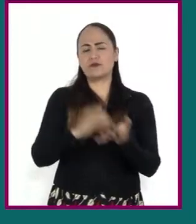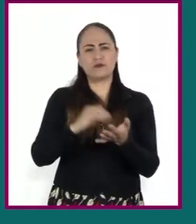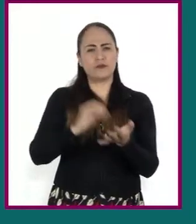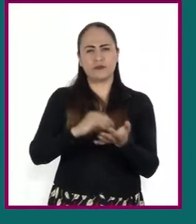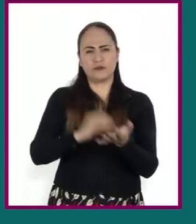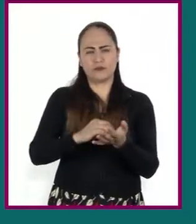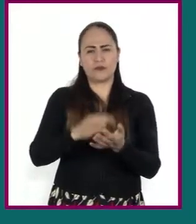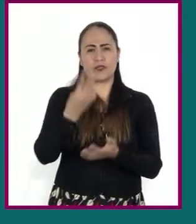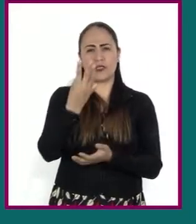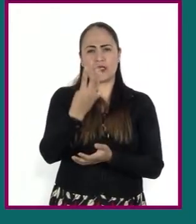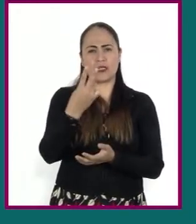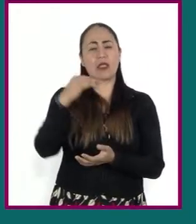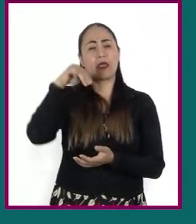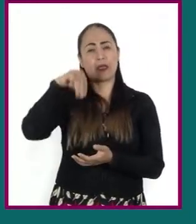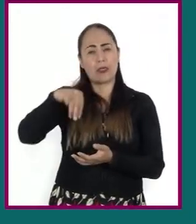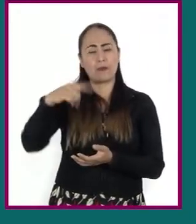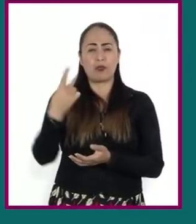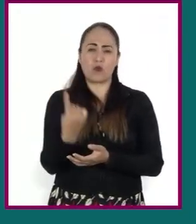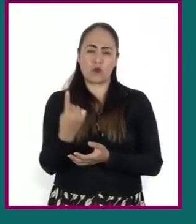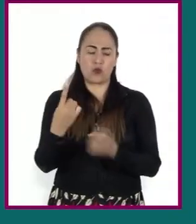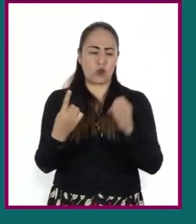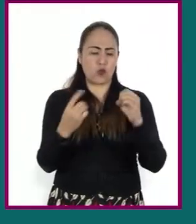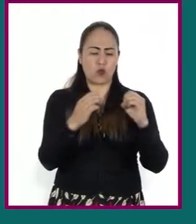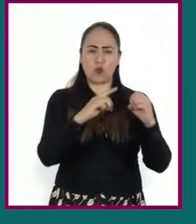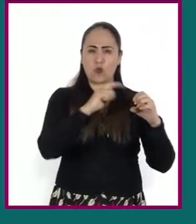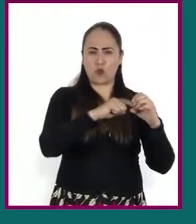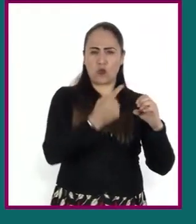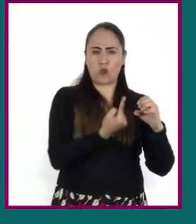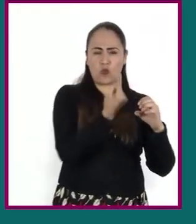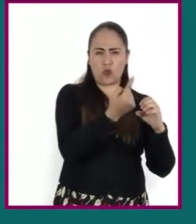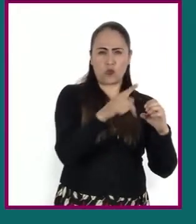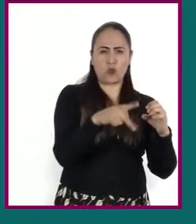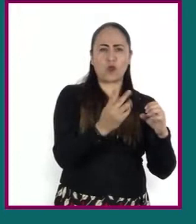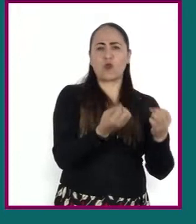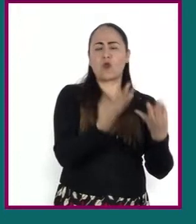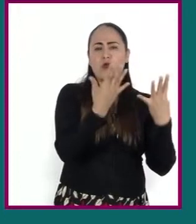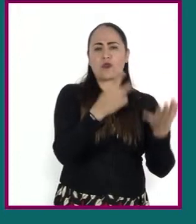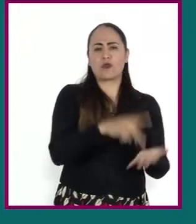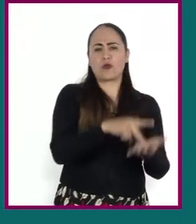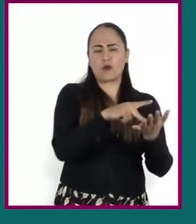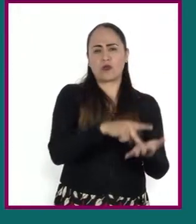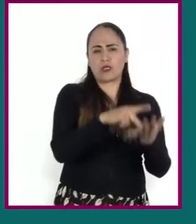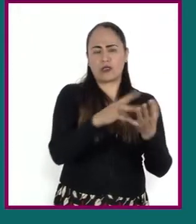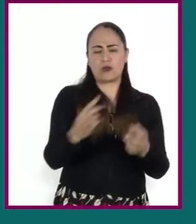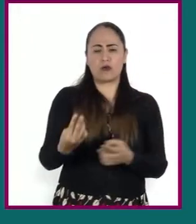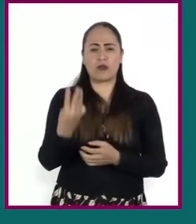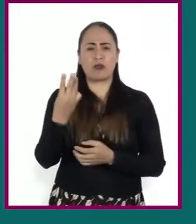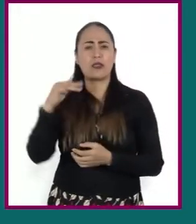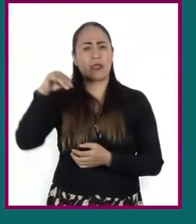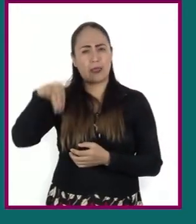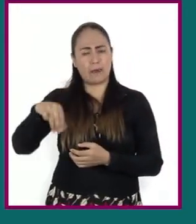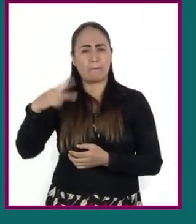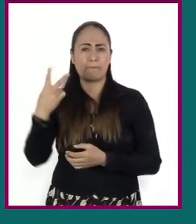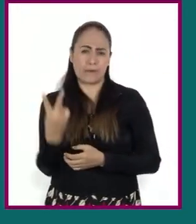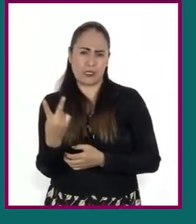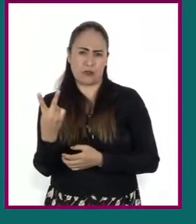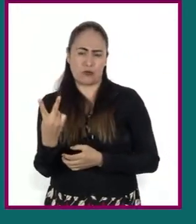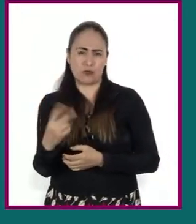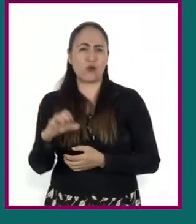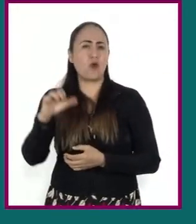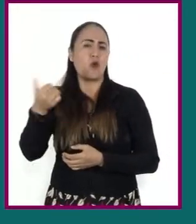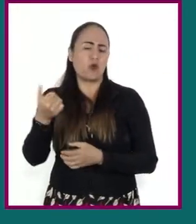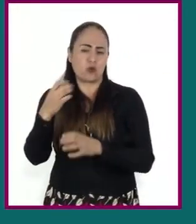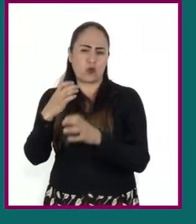M1 es la masa de uno de los cuerpos medida en kilogramos. M2 es la masa de otro de los